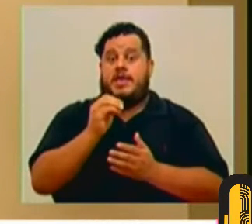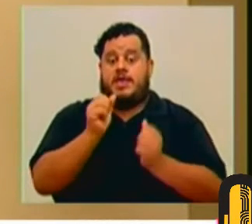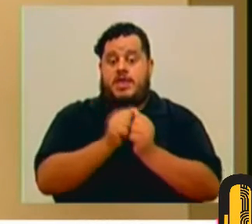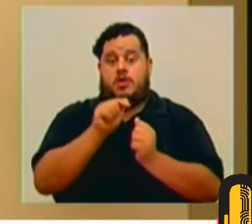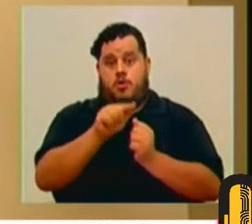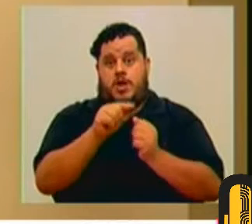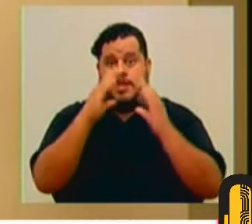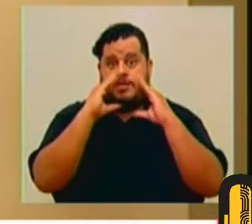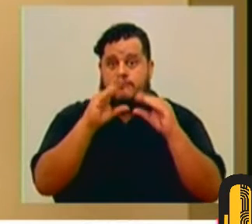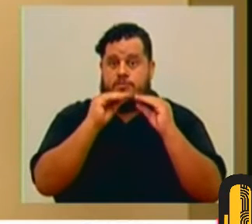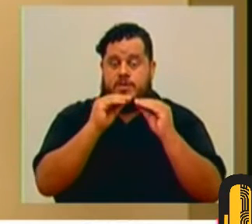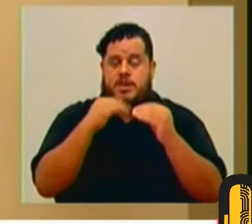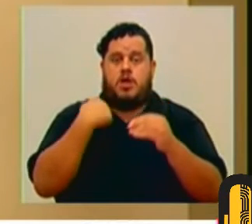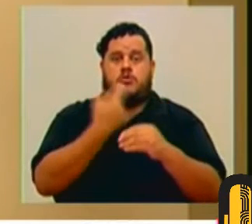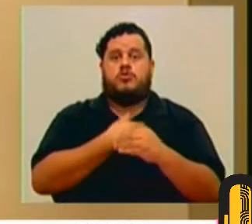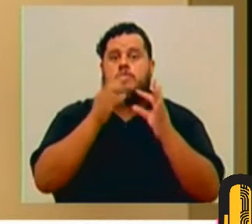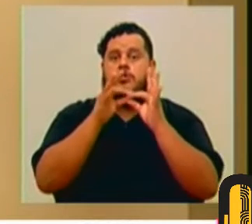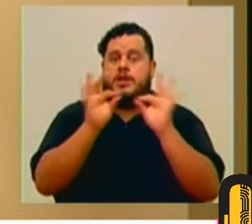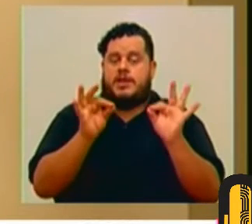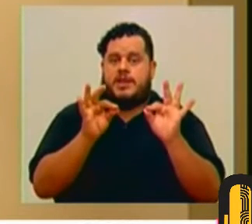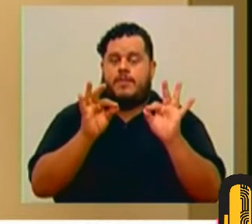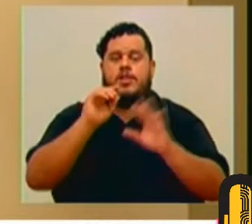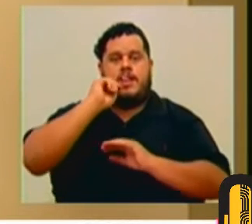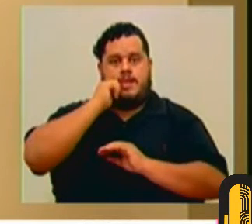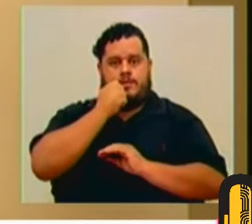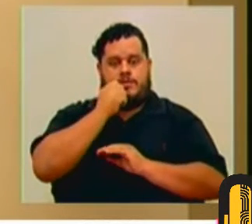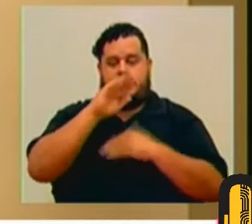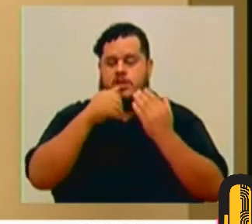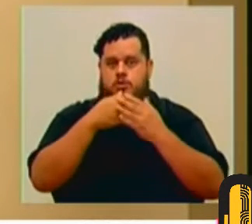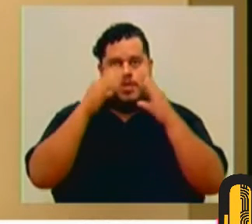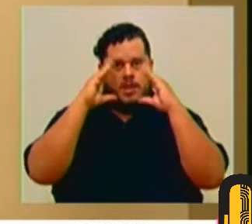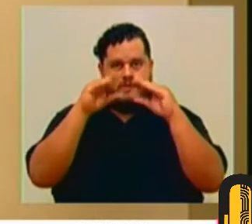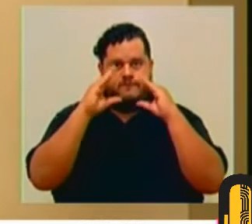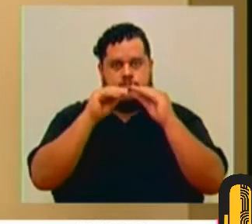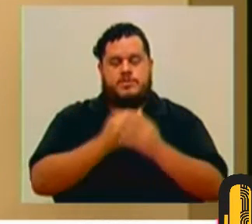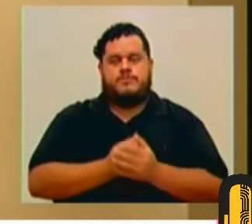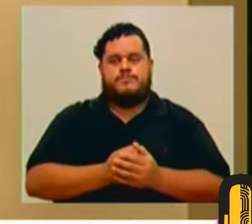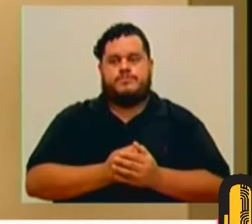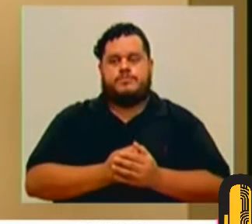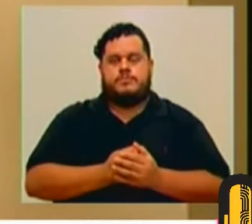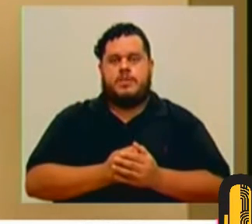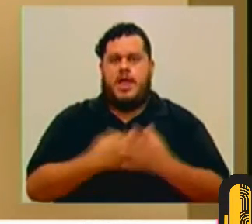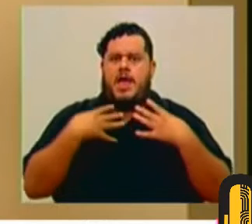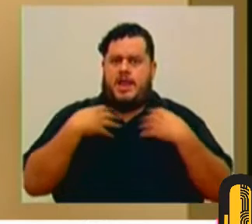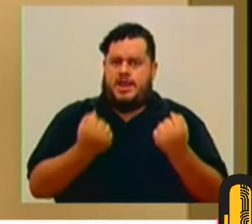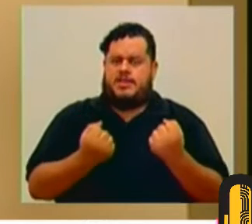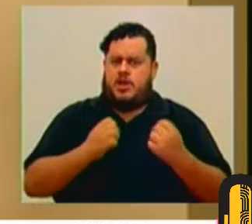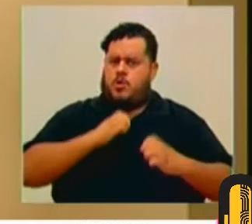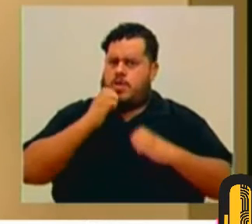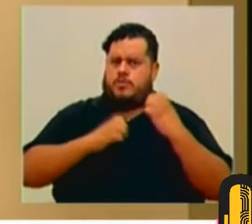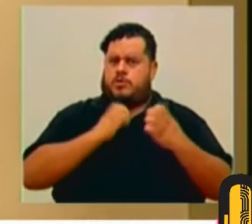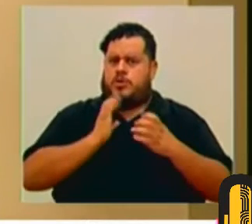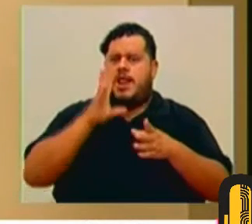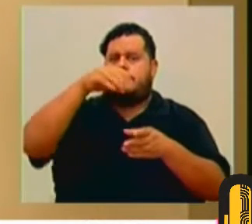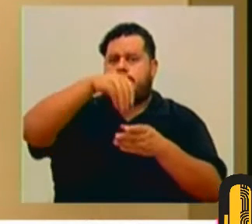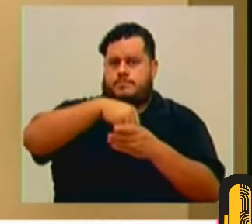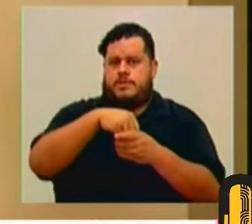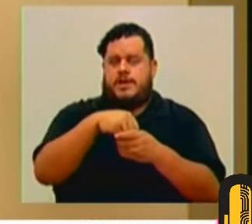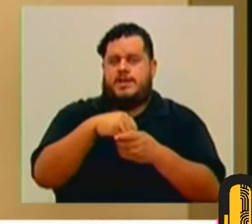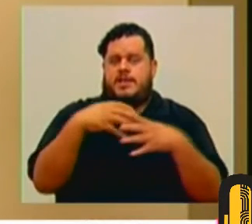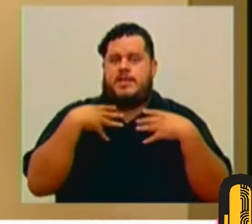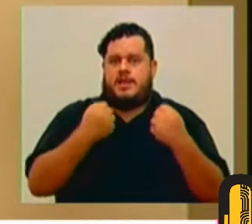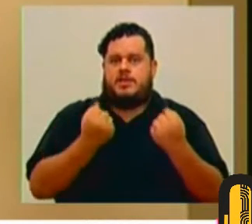esto garantizamos la confidencialidad de la información. La salud emocional forma parte de la